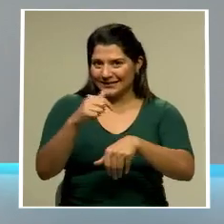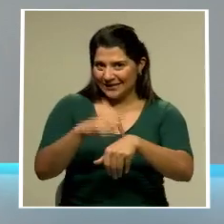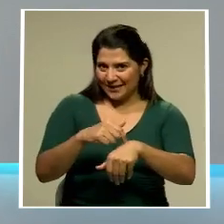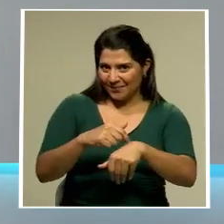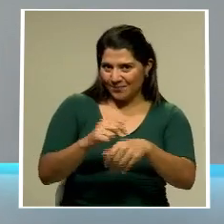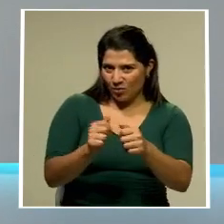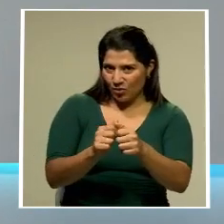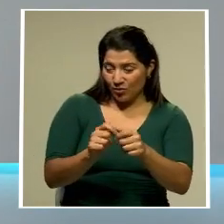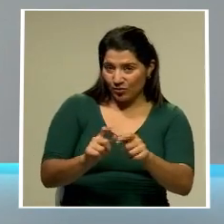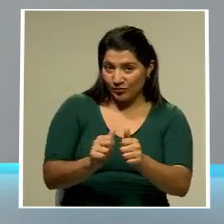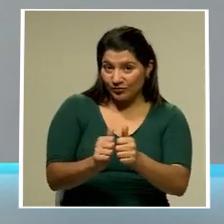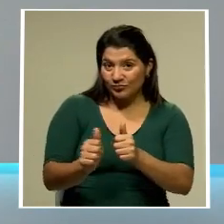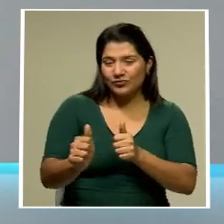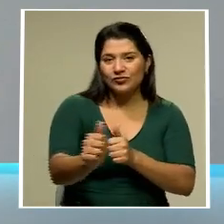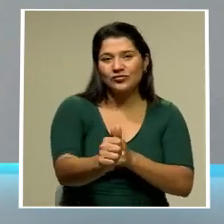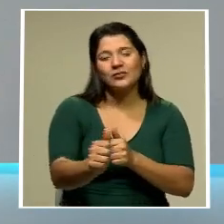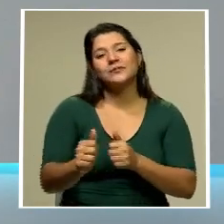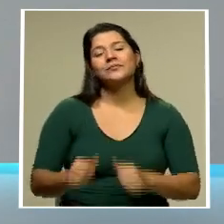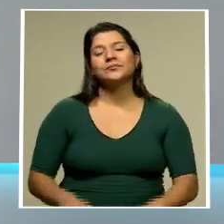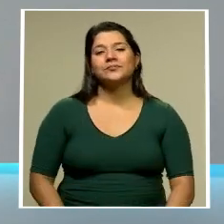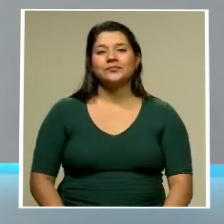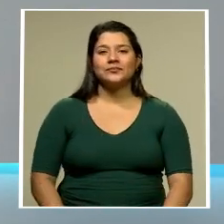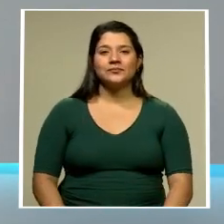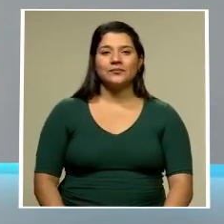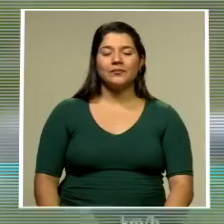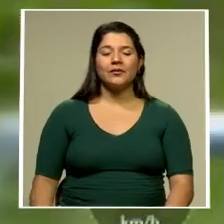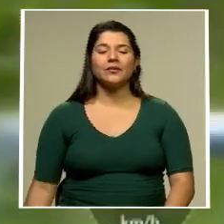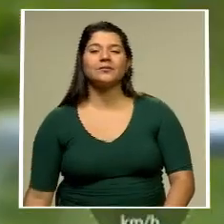la oportunidad de atacar por última vez.